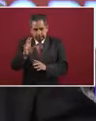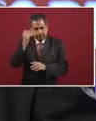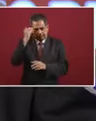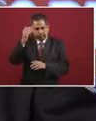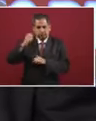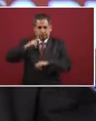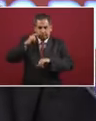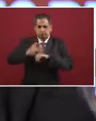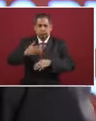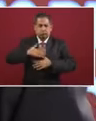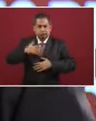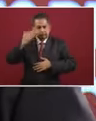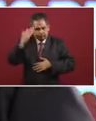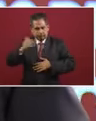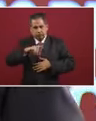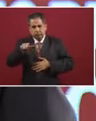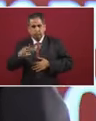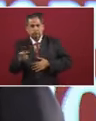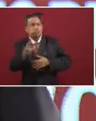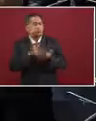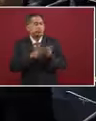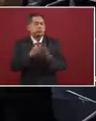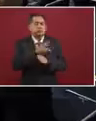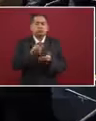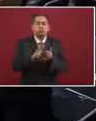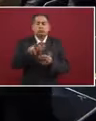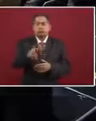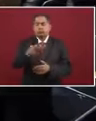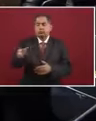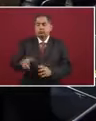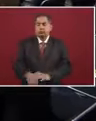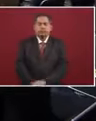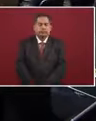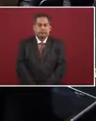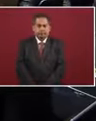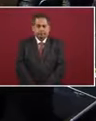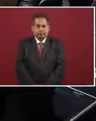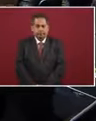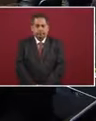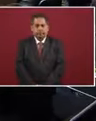en el gobierno, pero voy a preguntar el 18. Está usted.